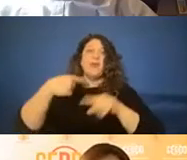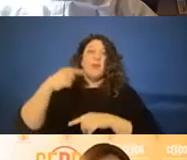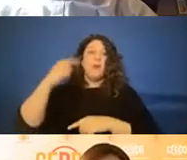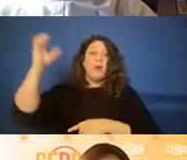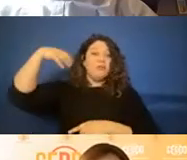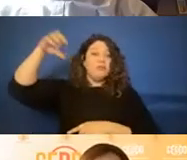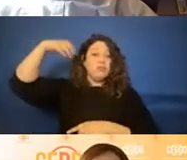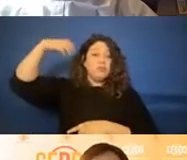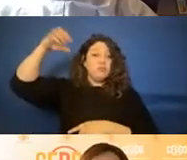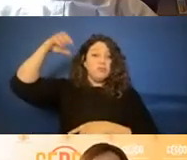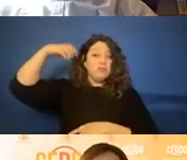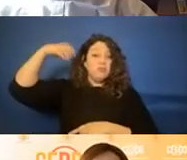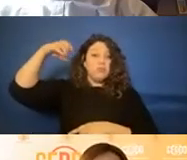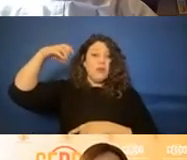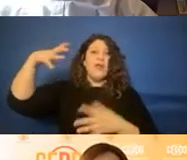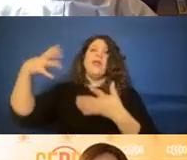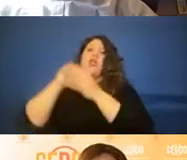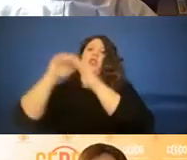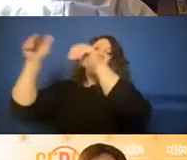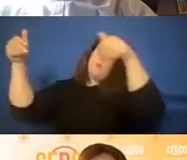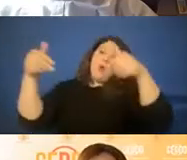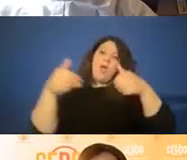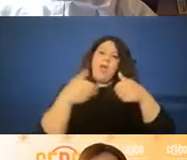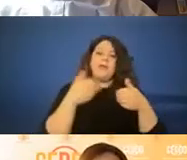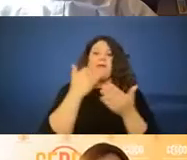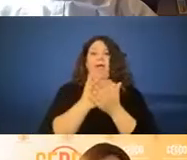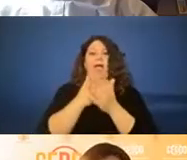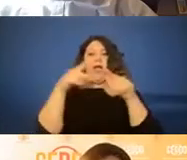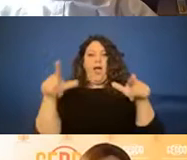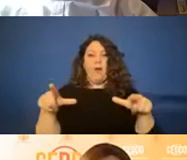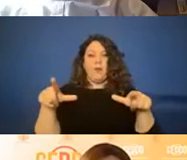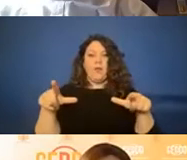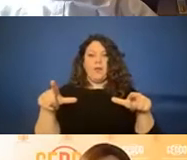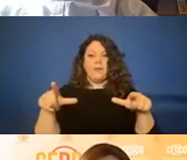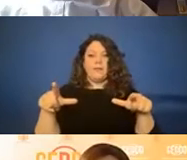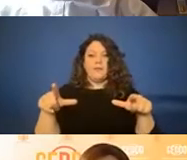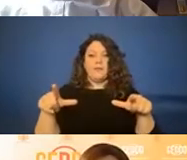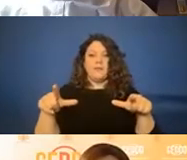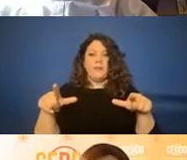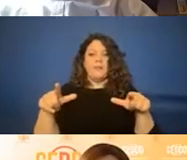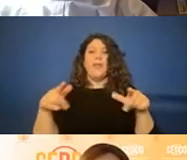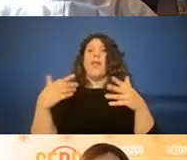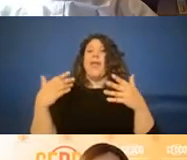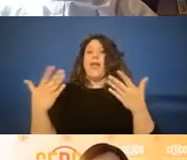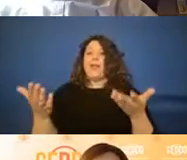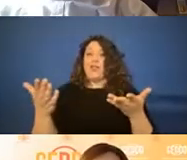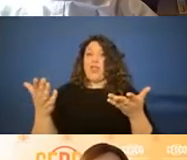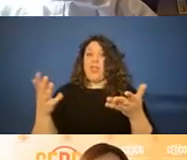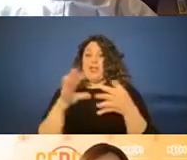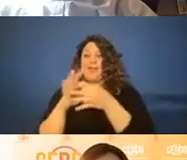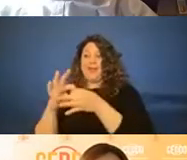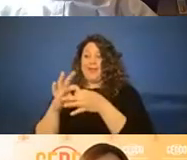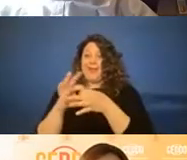campana y luego todos vuelven a las aulas. Entonces, la relación entre el patio, que es de